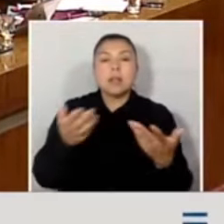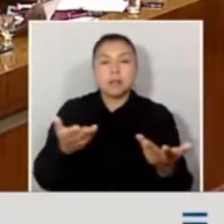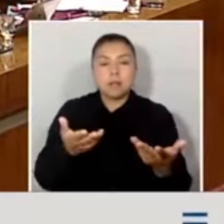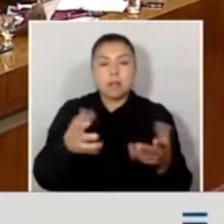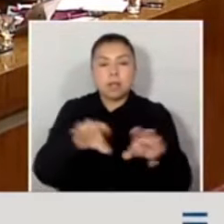materias